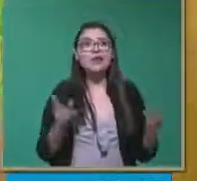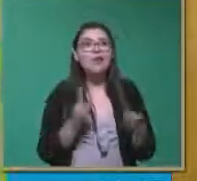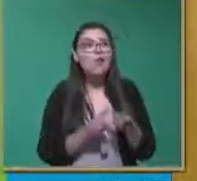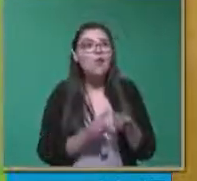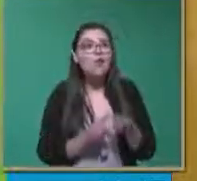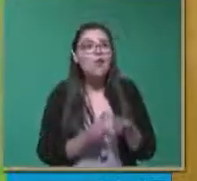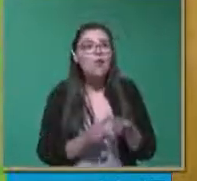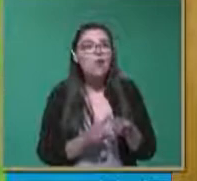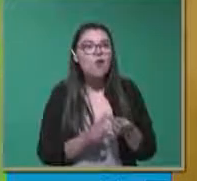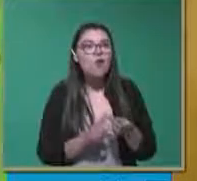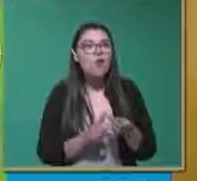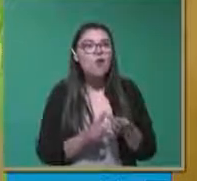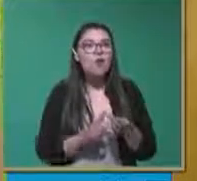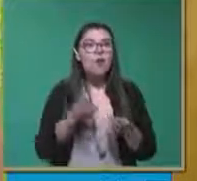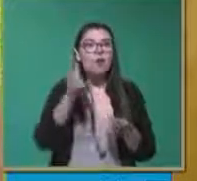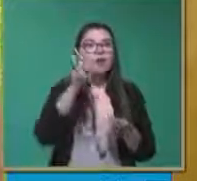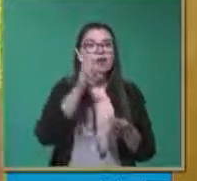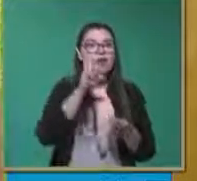conejo, mira. Conejo, atrápalo.